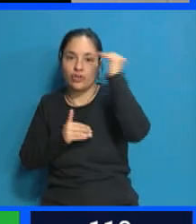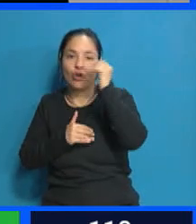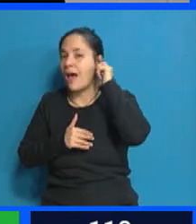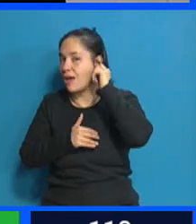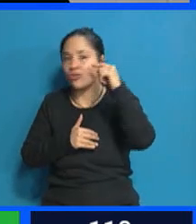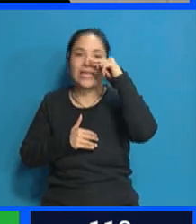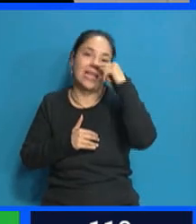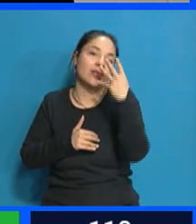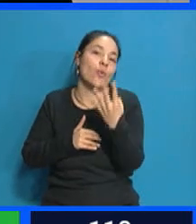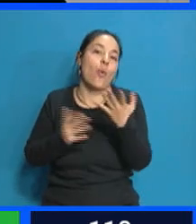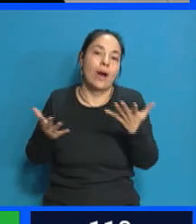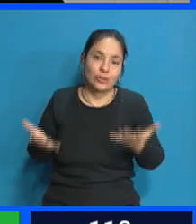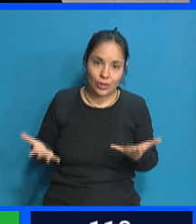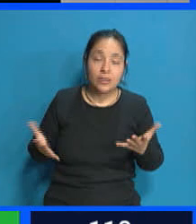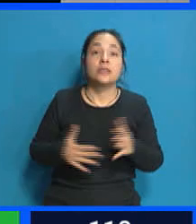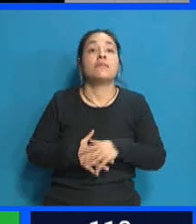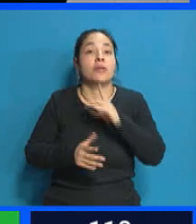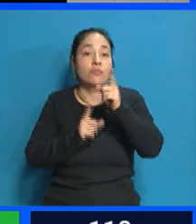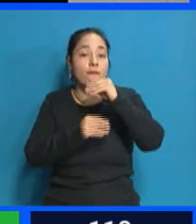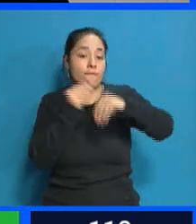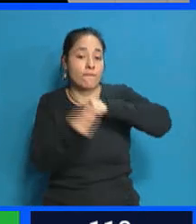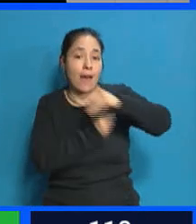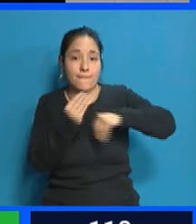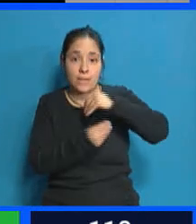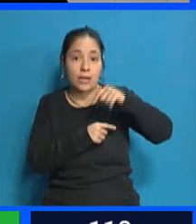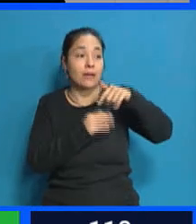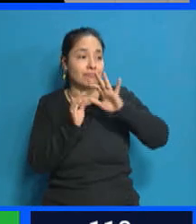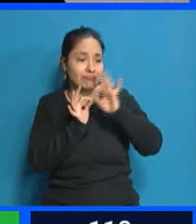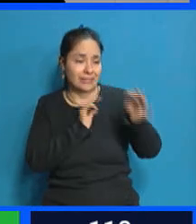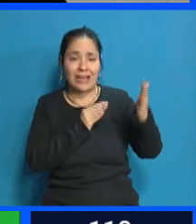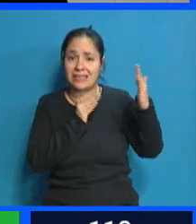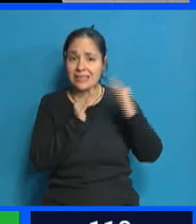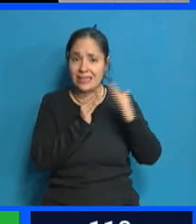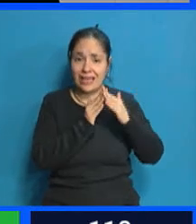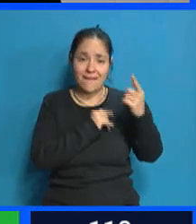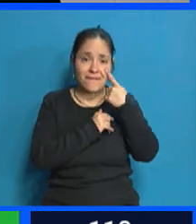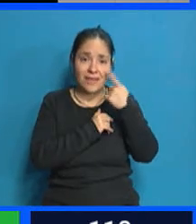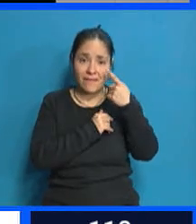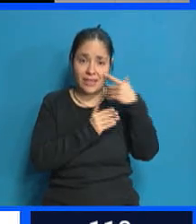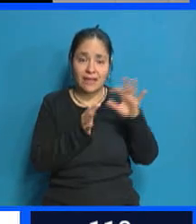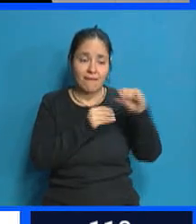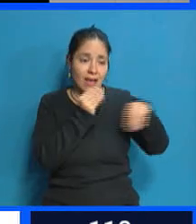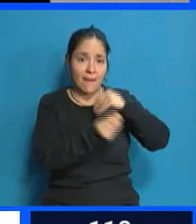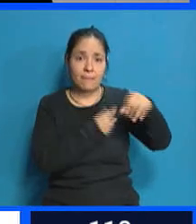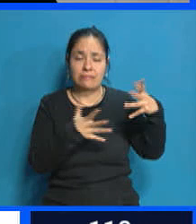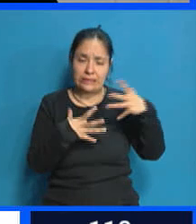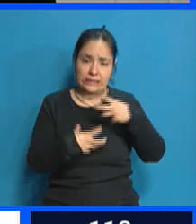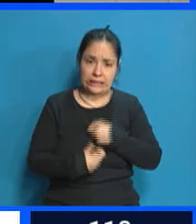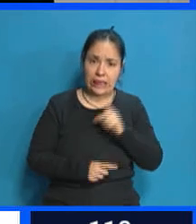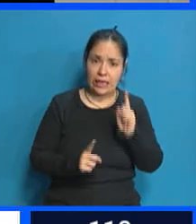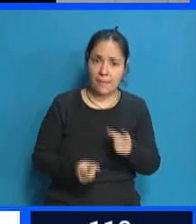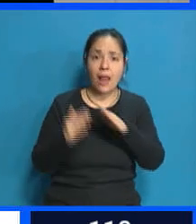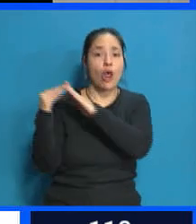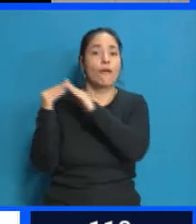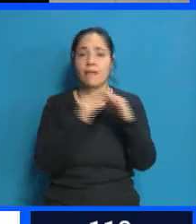años y que todavía, incluso su familia que vive acá por cercanías, está también bastante conmocionada, los